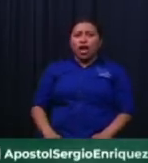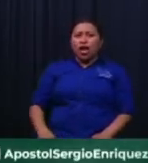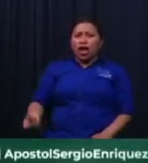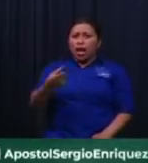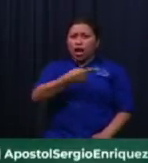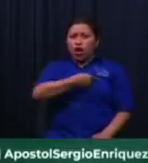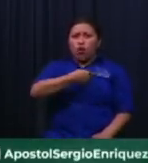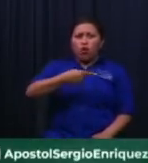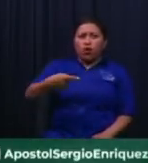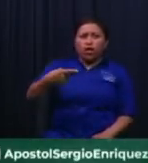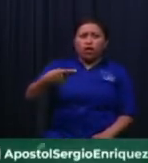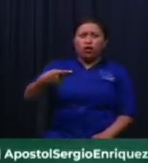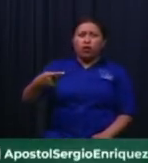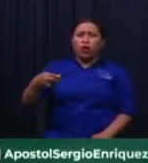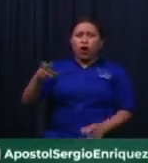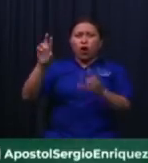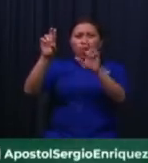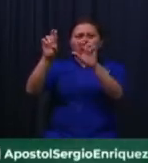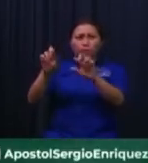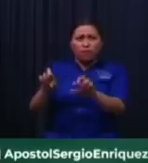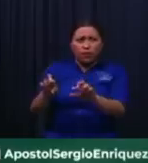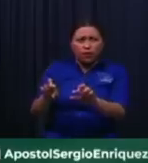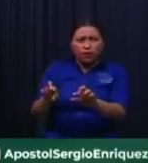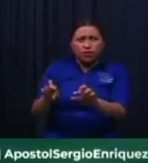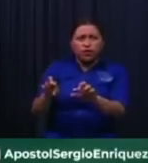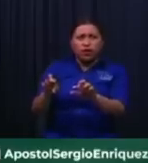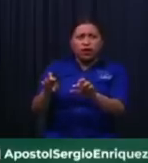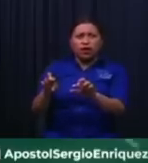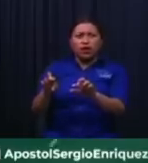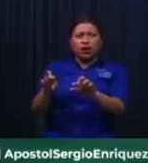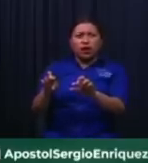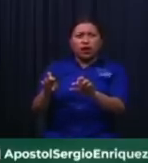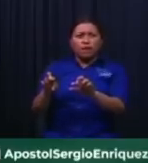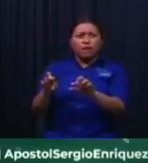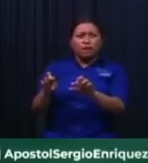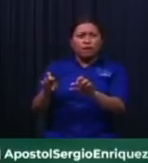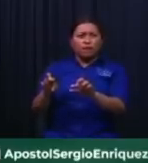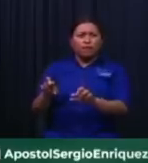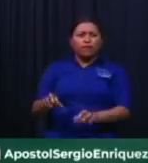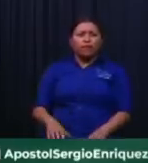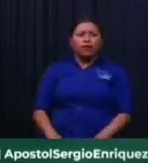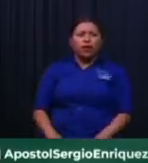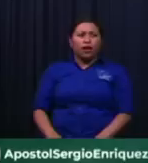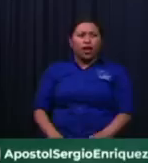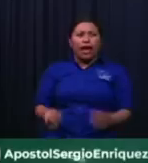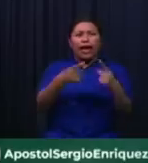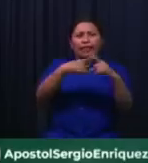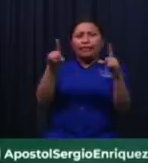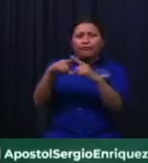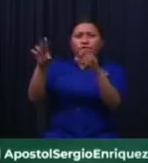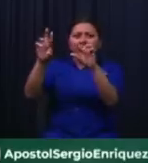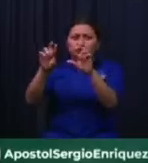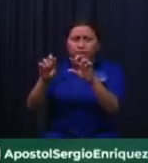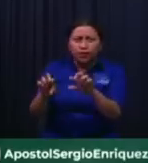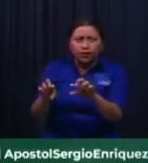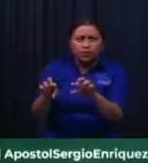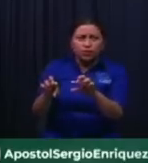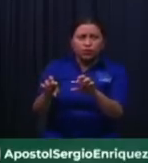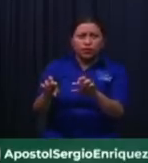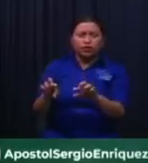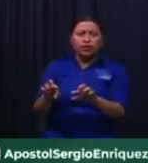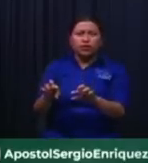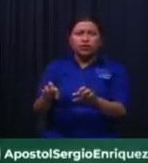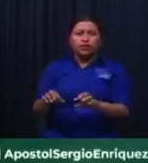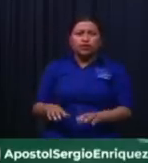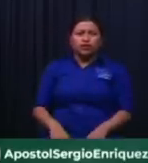a Mehuman, a Bitza, a Gerbona, a Bicta, a Acta, a Setar